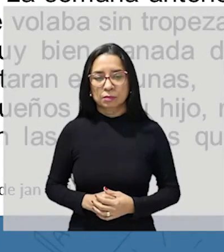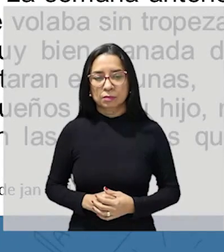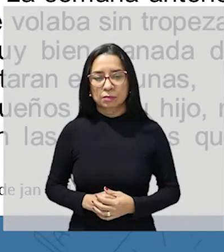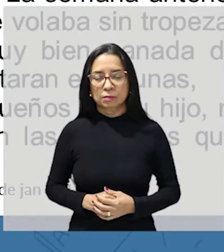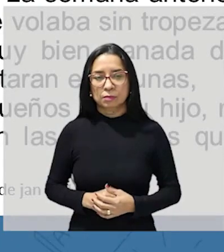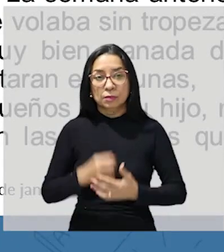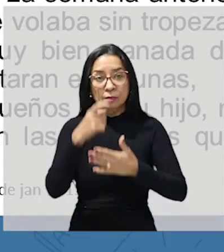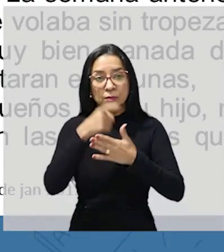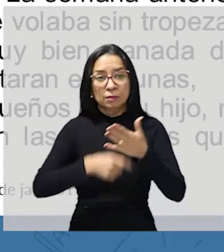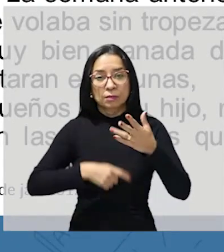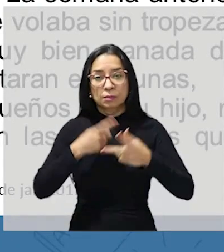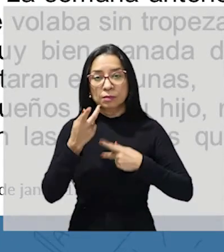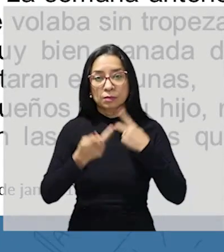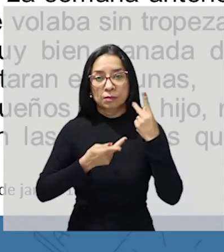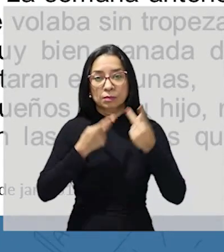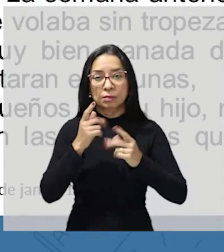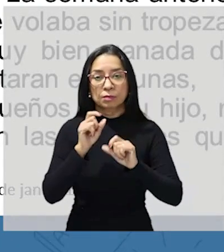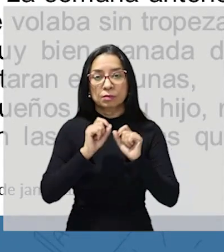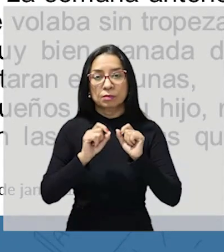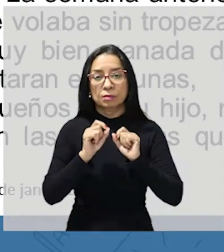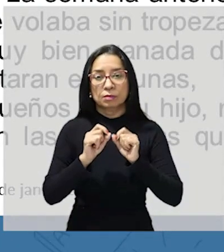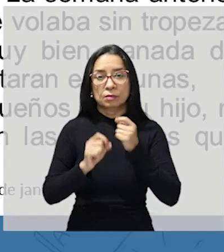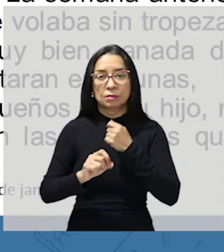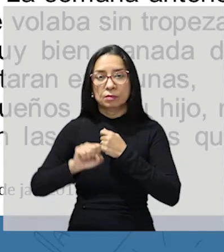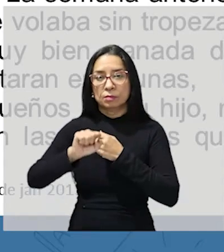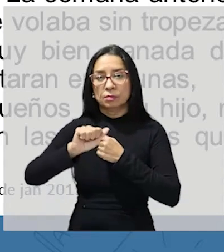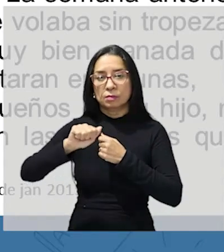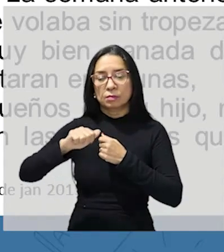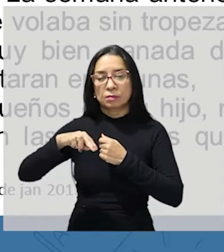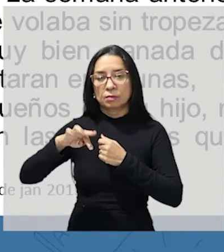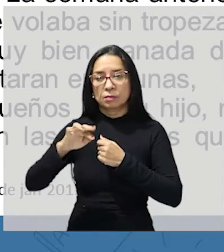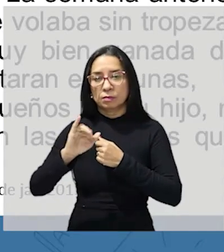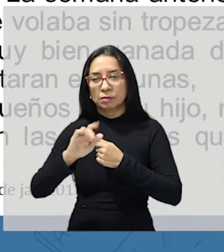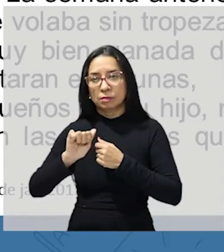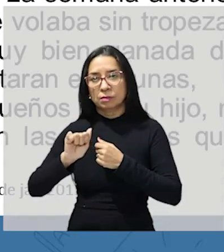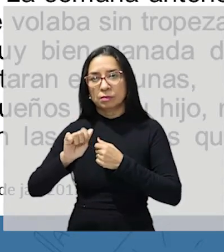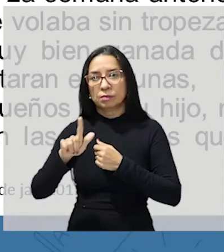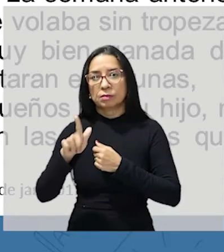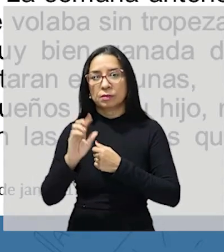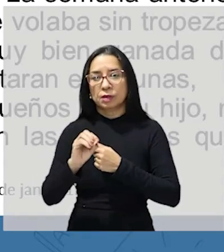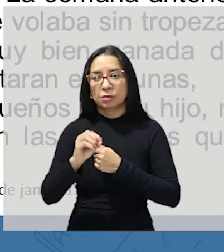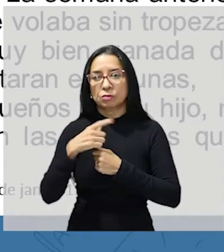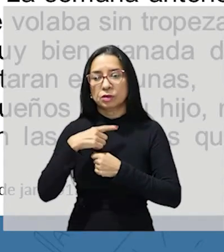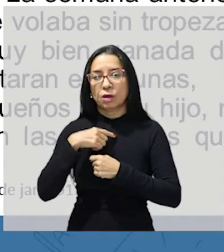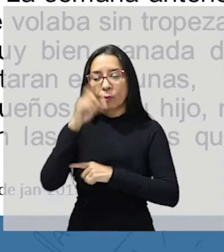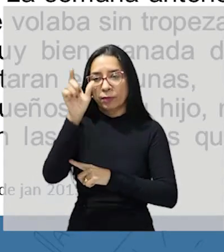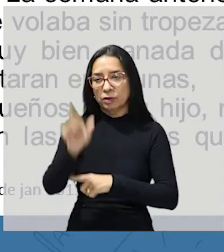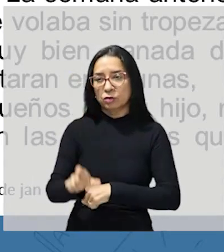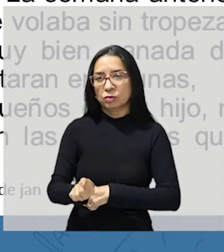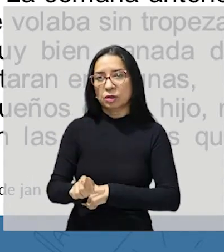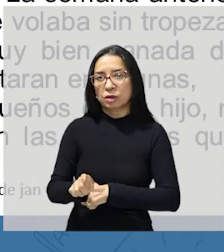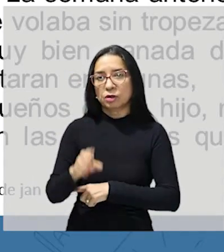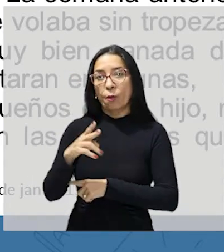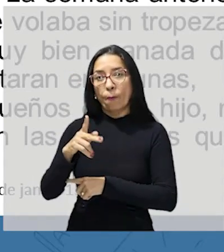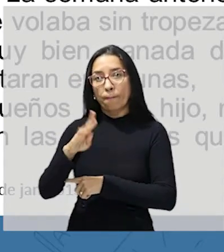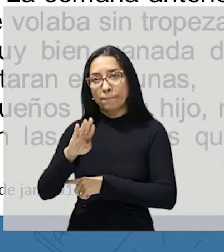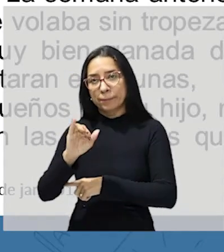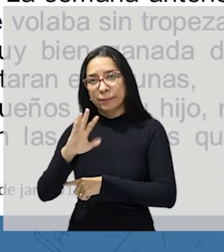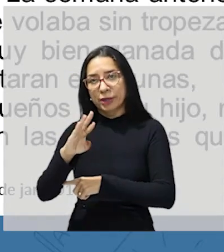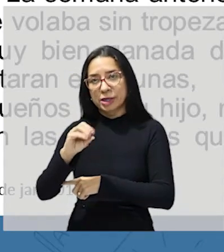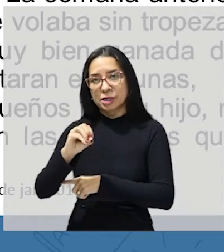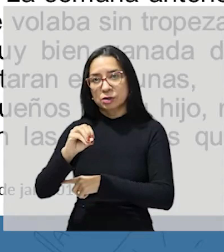texto, ele fala de Santiago Nazar. Ele tem como personagem o bispo, que ele está esperando, que